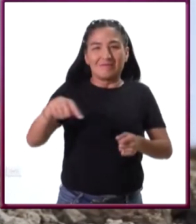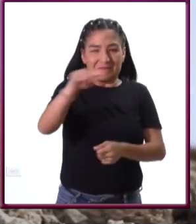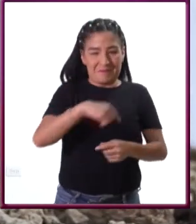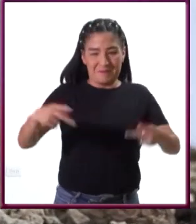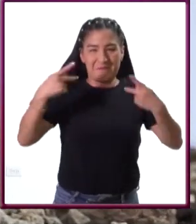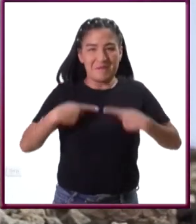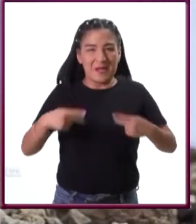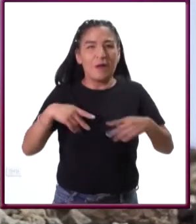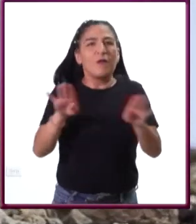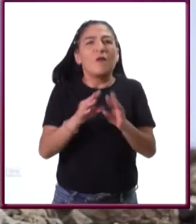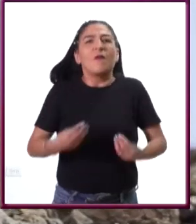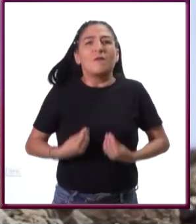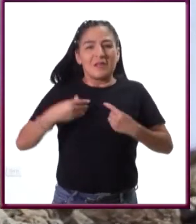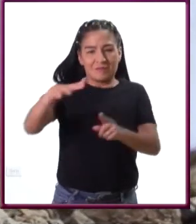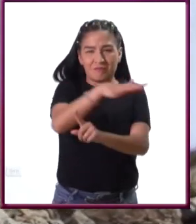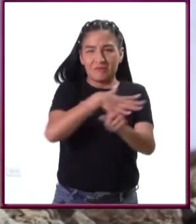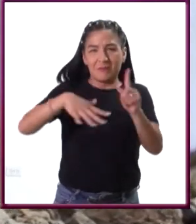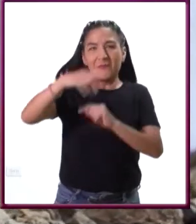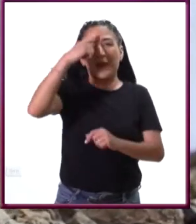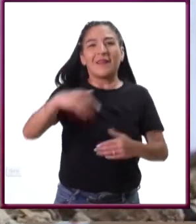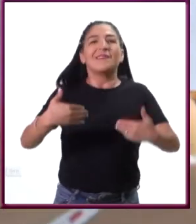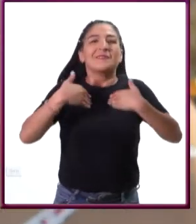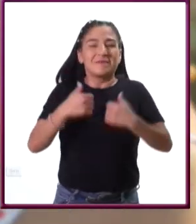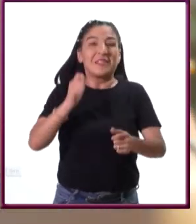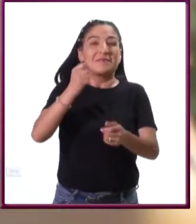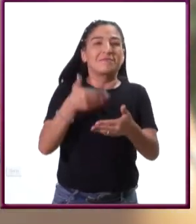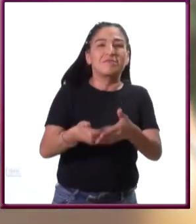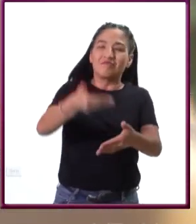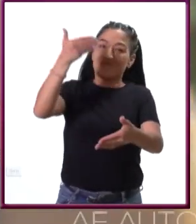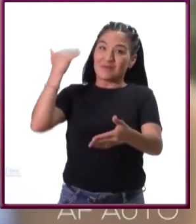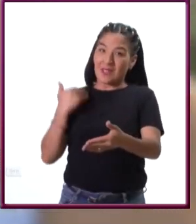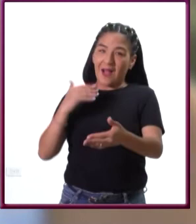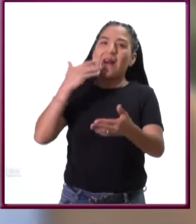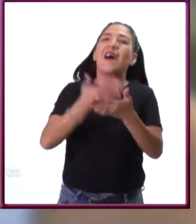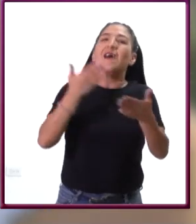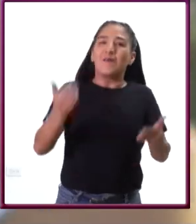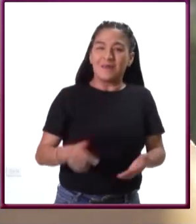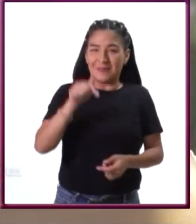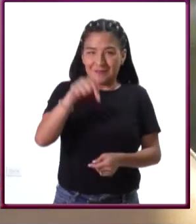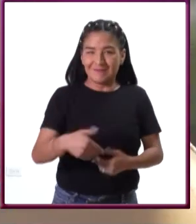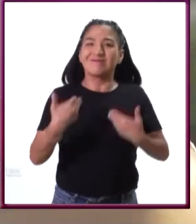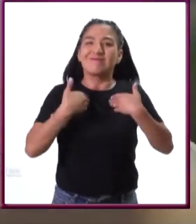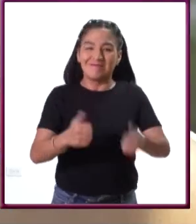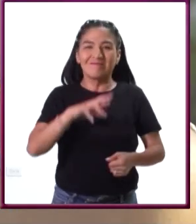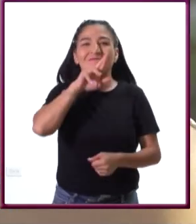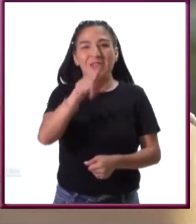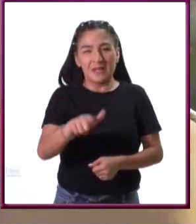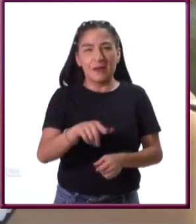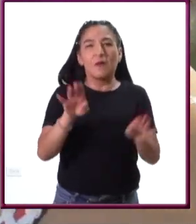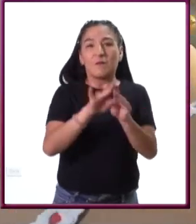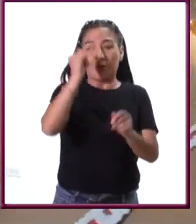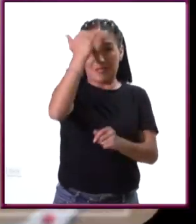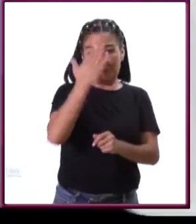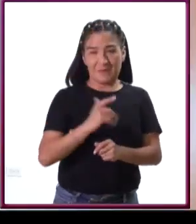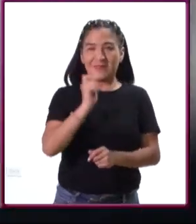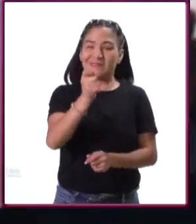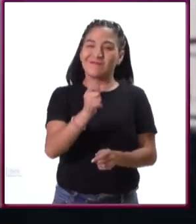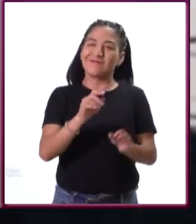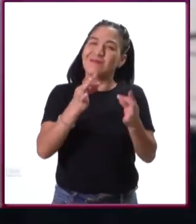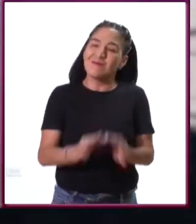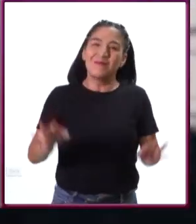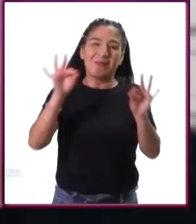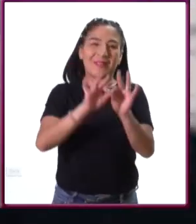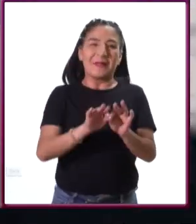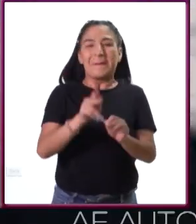que podamos comprender mejor nuestro pasado y nuestro presente? Una imagen vale más que 1000 palabras.